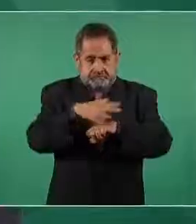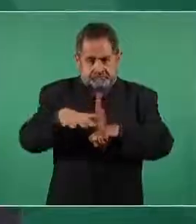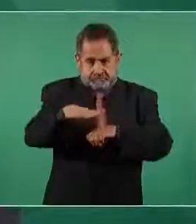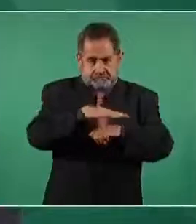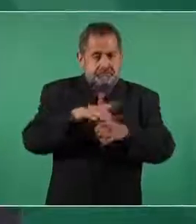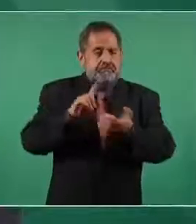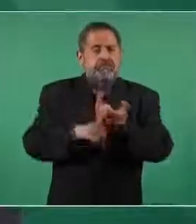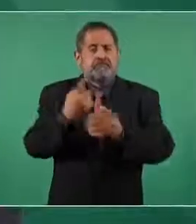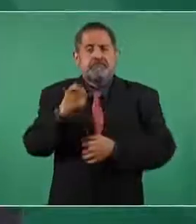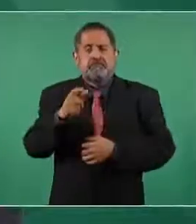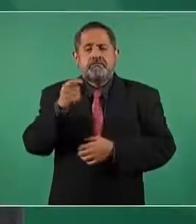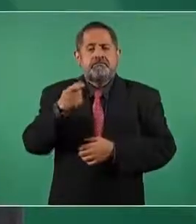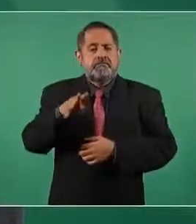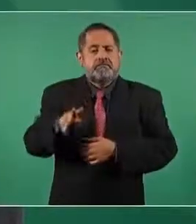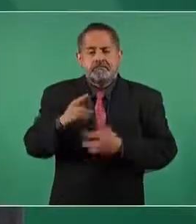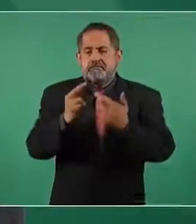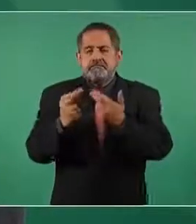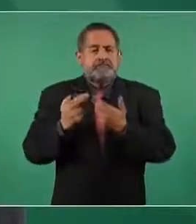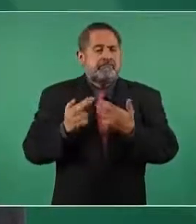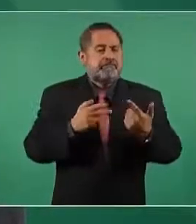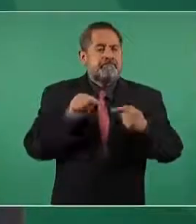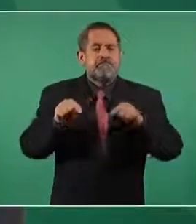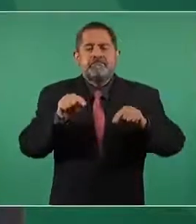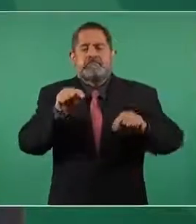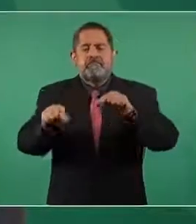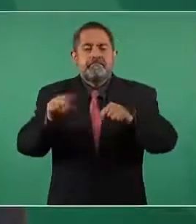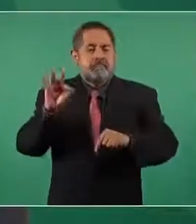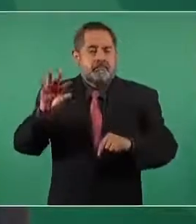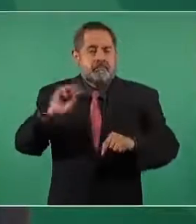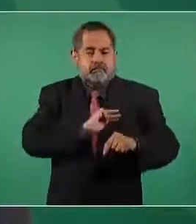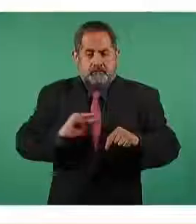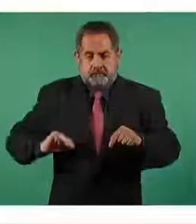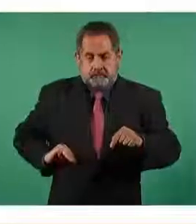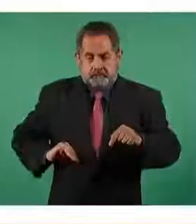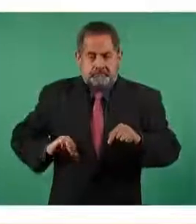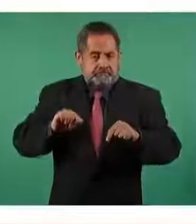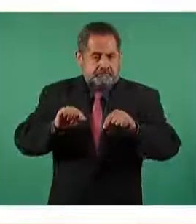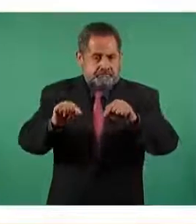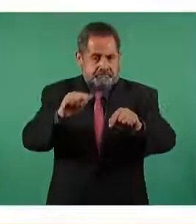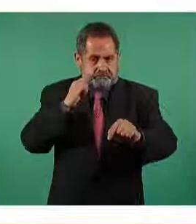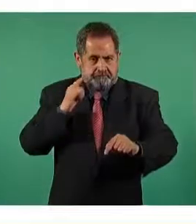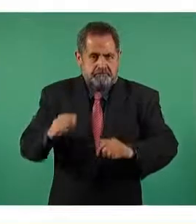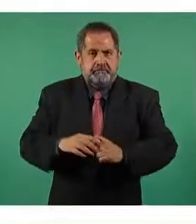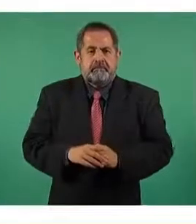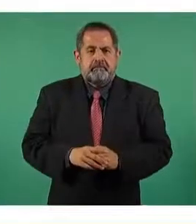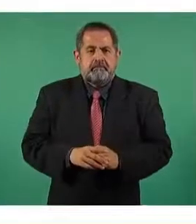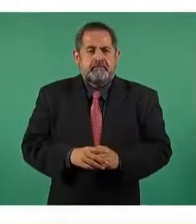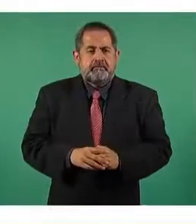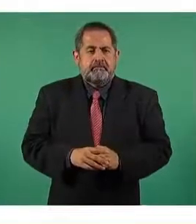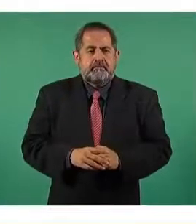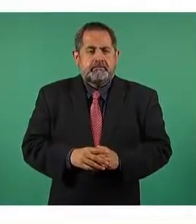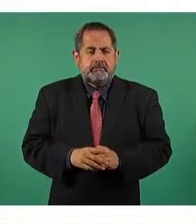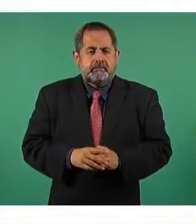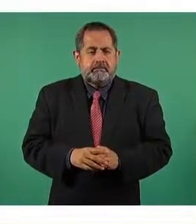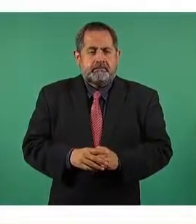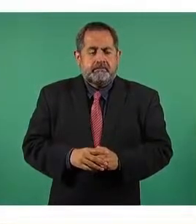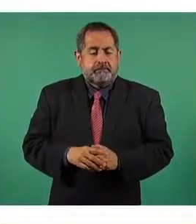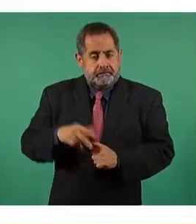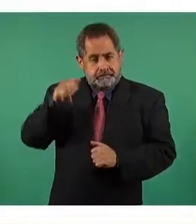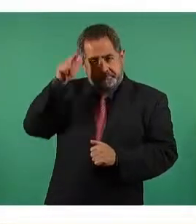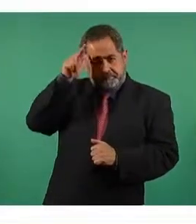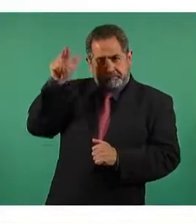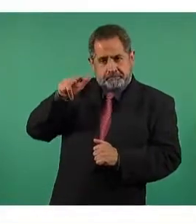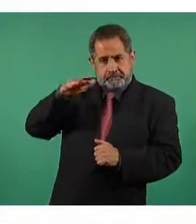en 179 daños detectados en 40 municipios. En Hidalgo se han